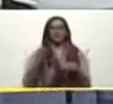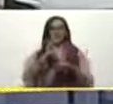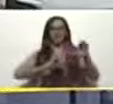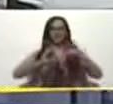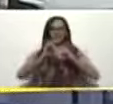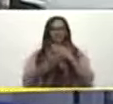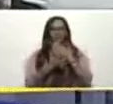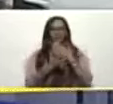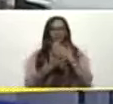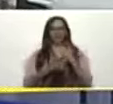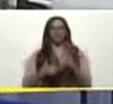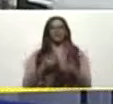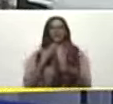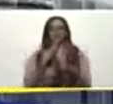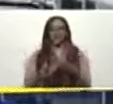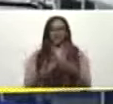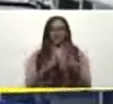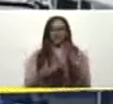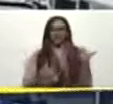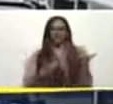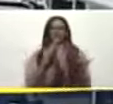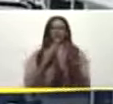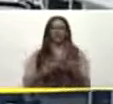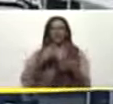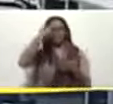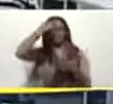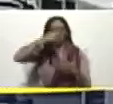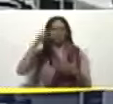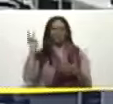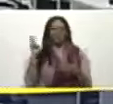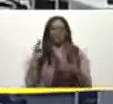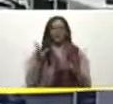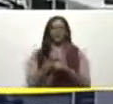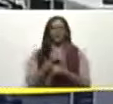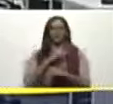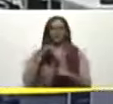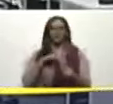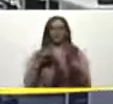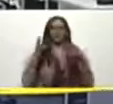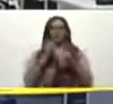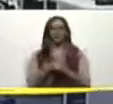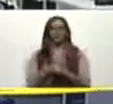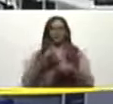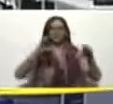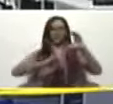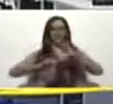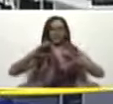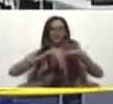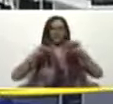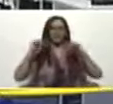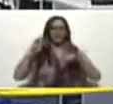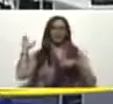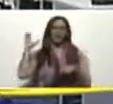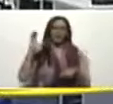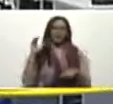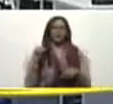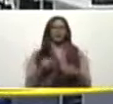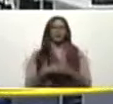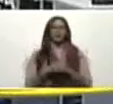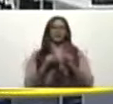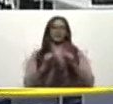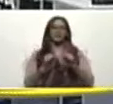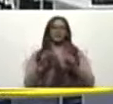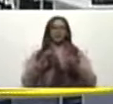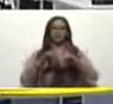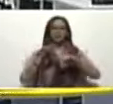la tecnología. Gracias, presidente. Gracias, pueblo de Venezuela, por confiar en nosotros, confiar en las científicas y científicos de este país para seguir